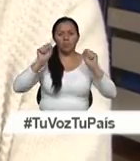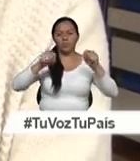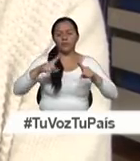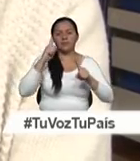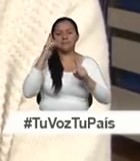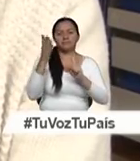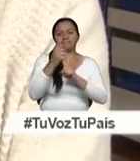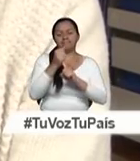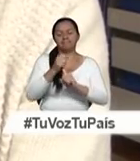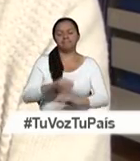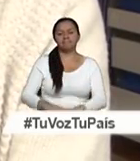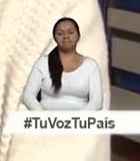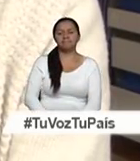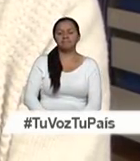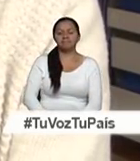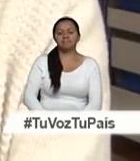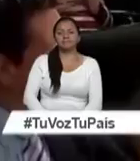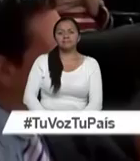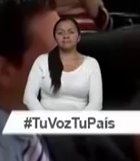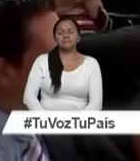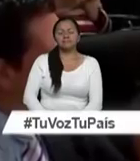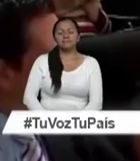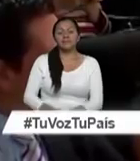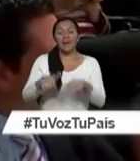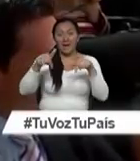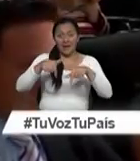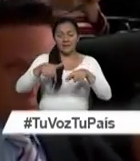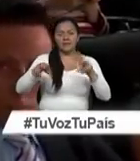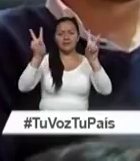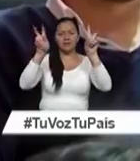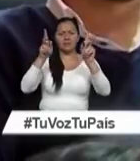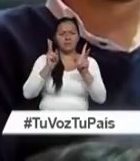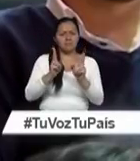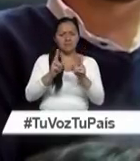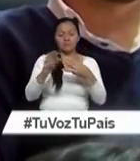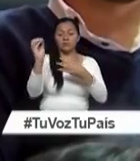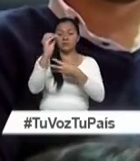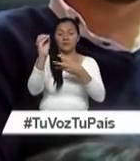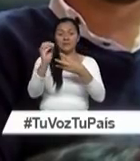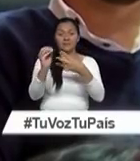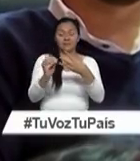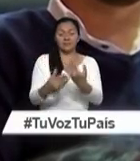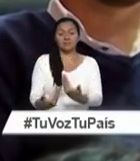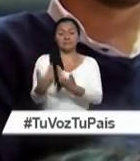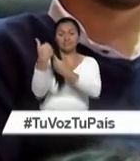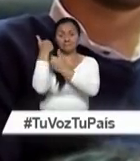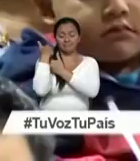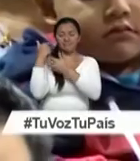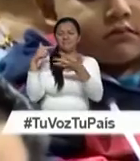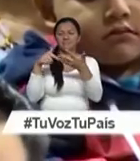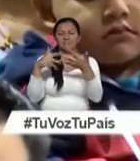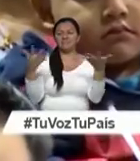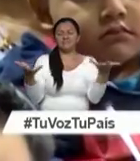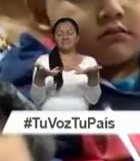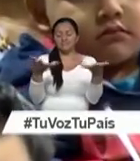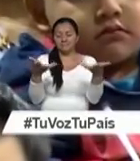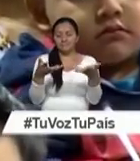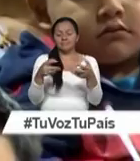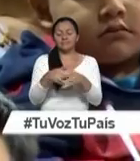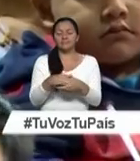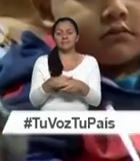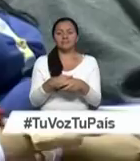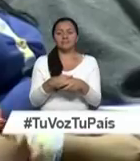inclusive a 1.200.000, 1.300.000, ¿no? En este contexto, la Secretaría Nacional de Educación Superior, Ciencia, Tecnología